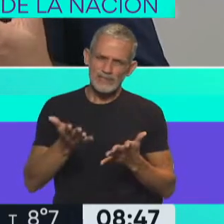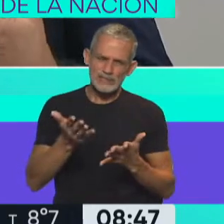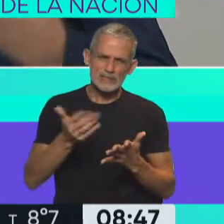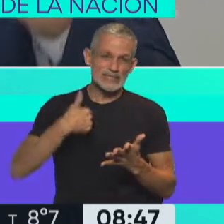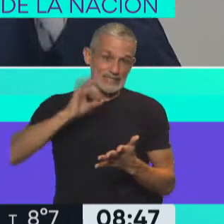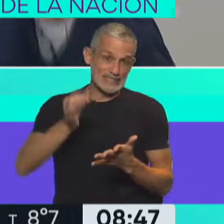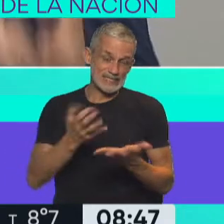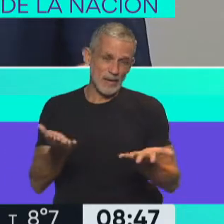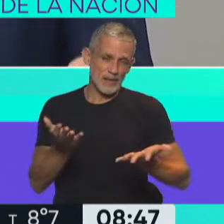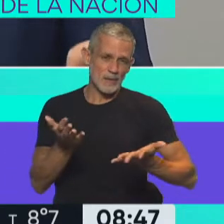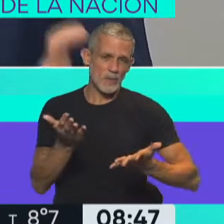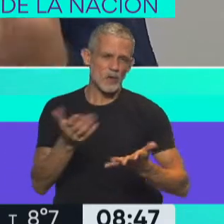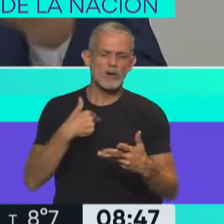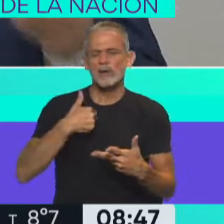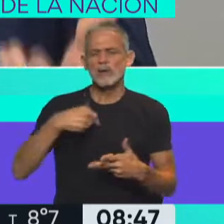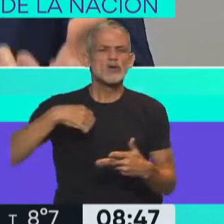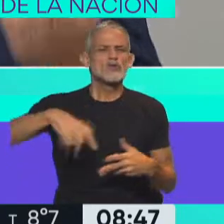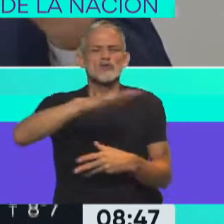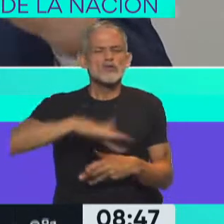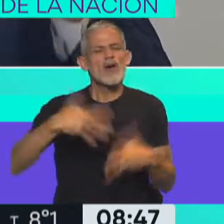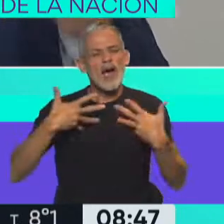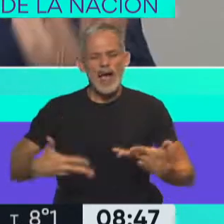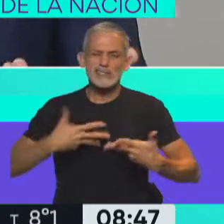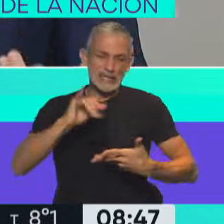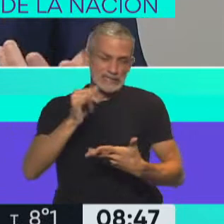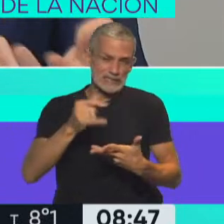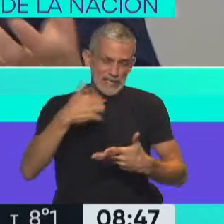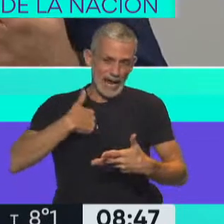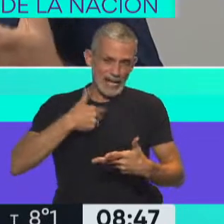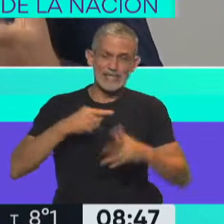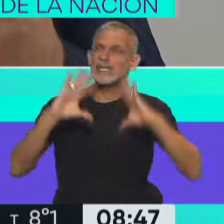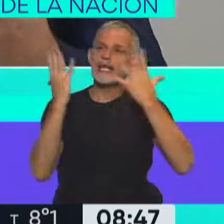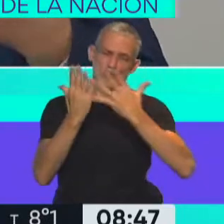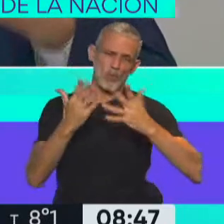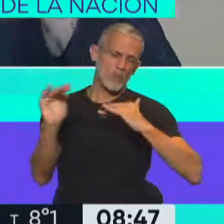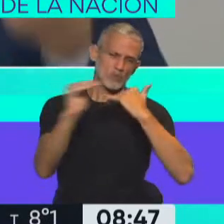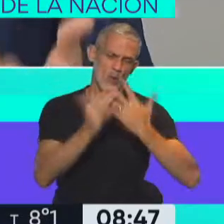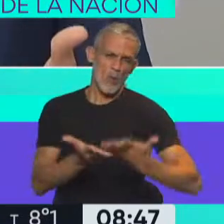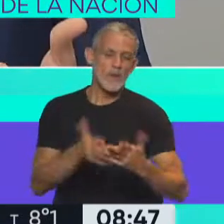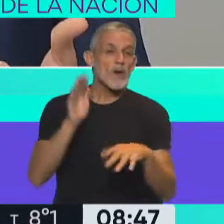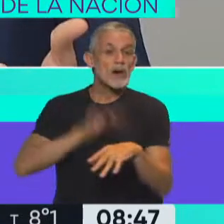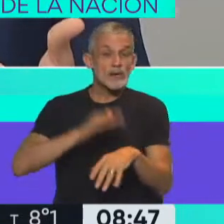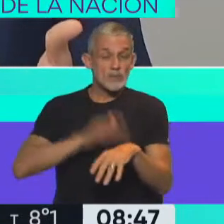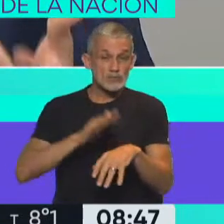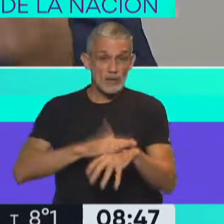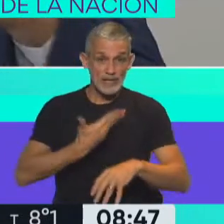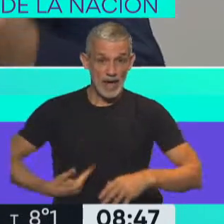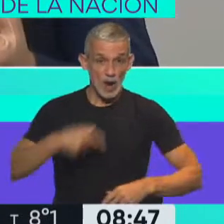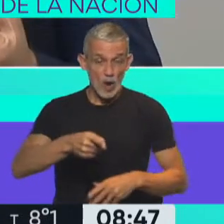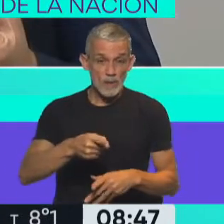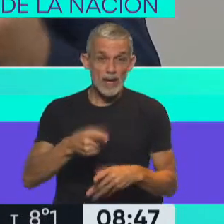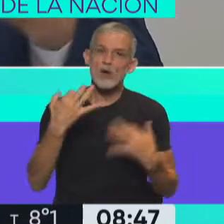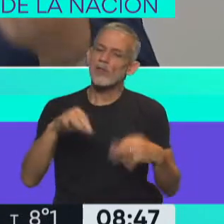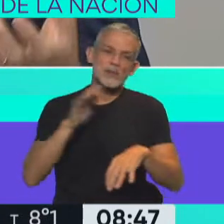medidas que cansan a la sociedad, sí, en Argentina y en el mundo, pero quienes tienen la responsabilidad de gobernar, viene